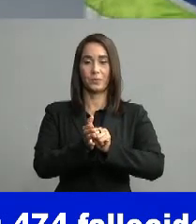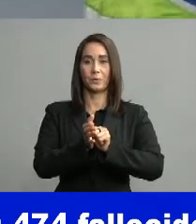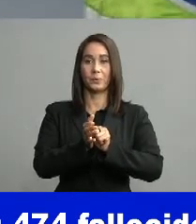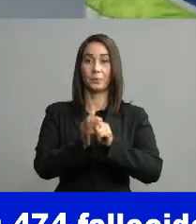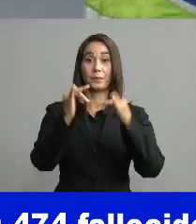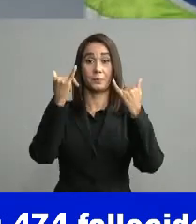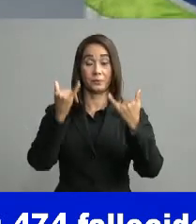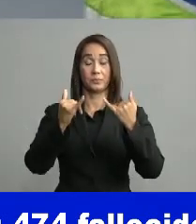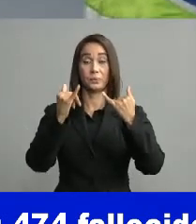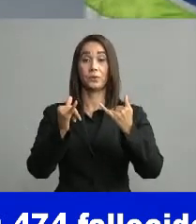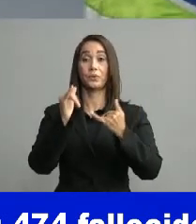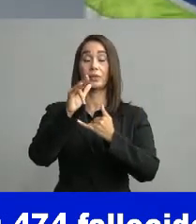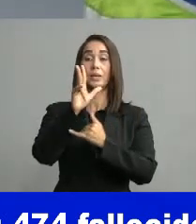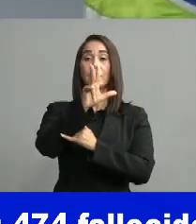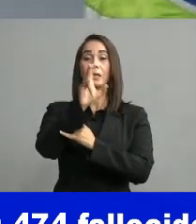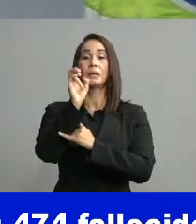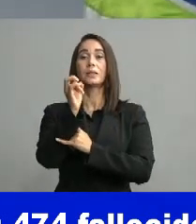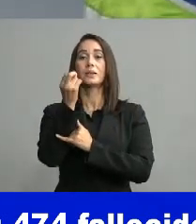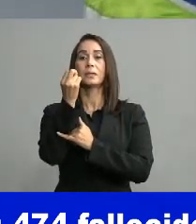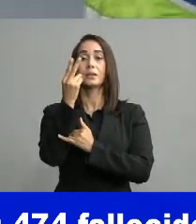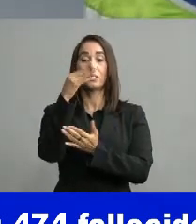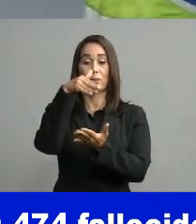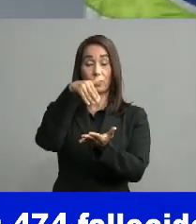alcanzado las